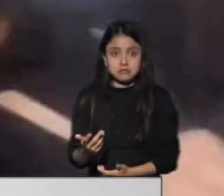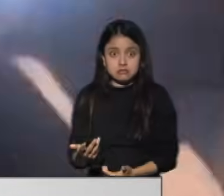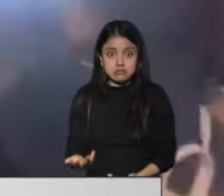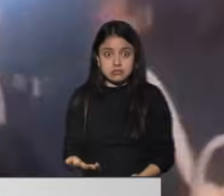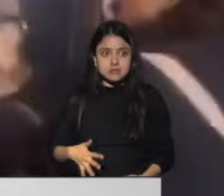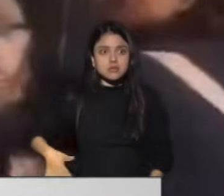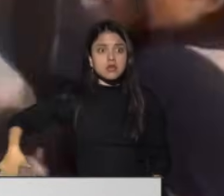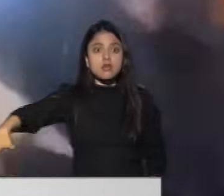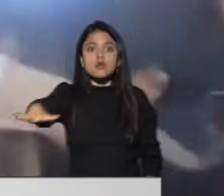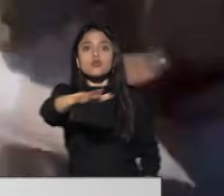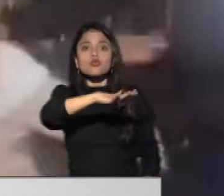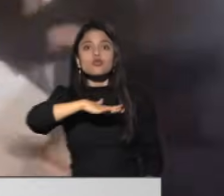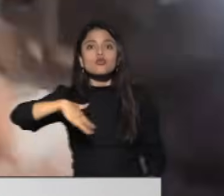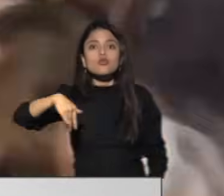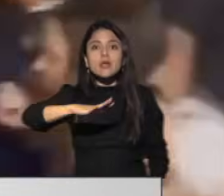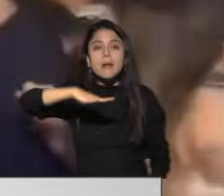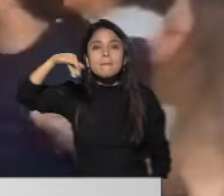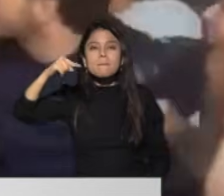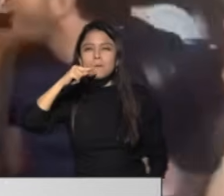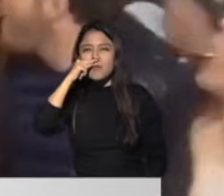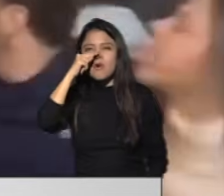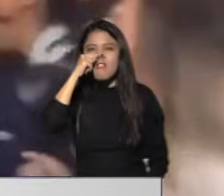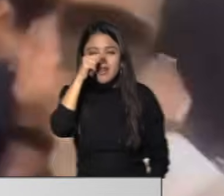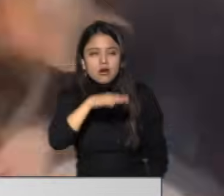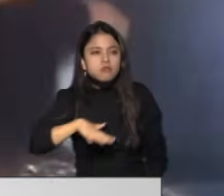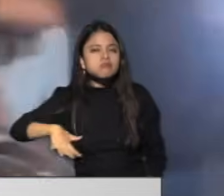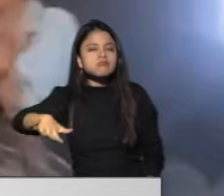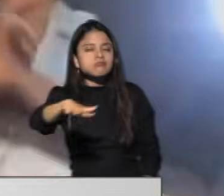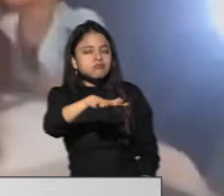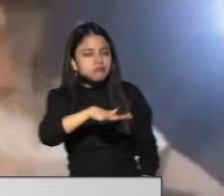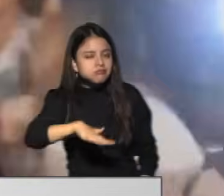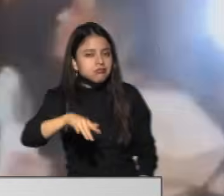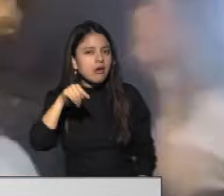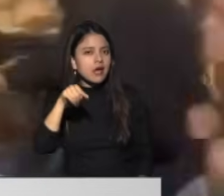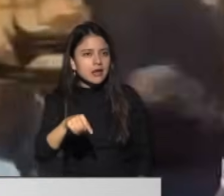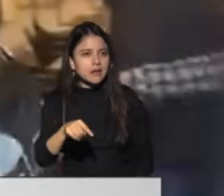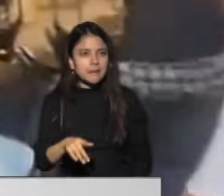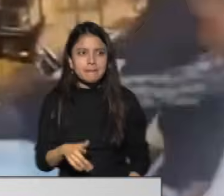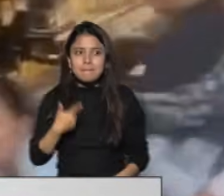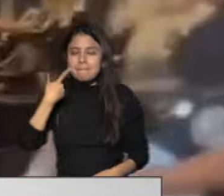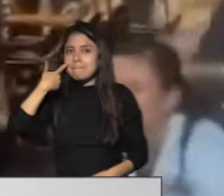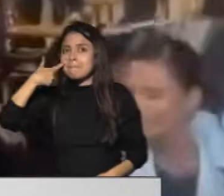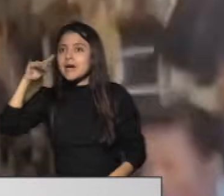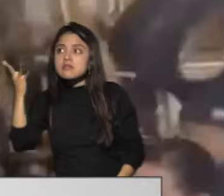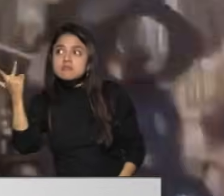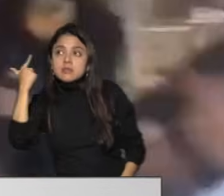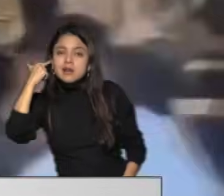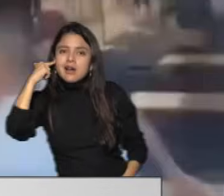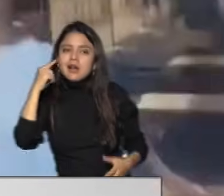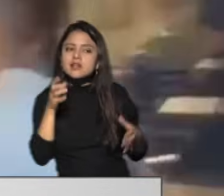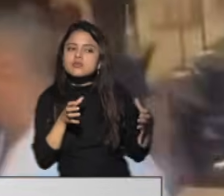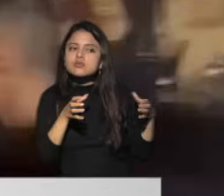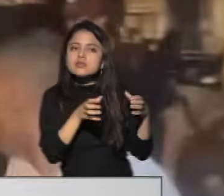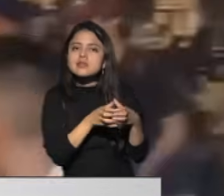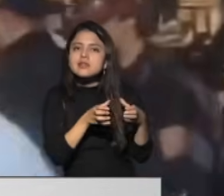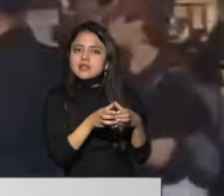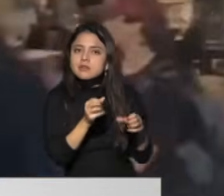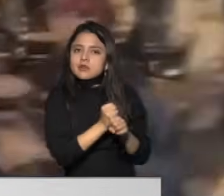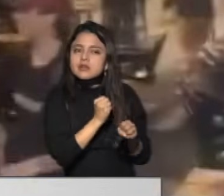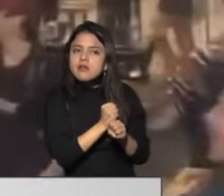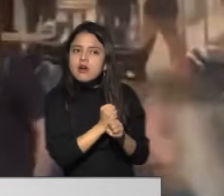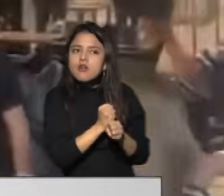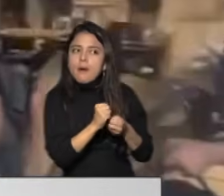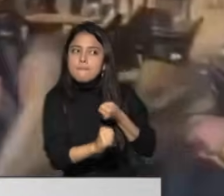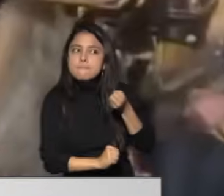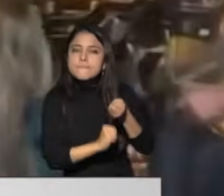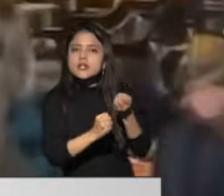y tuvo como protagonistas a un grupo que hace parte del equipo de trabajo de un candidato a la alcaldía de Medellín. En este video se observa